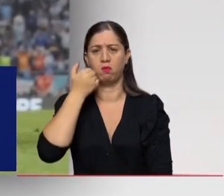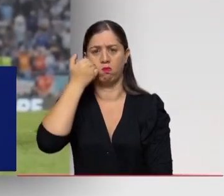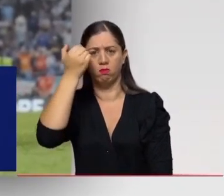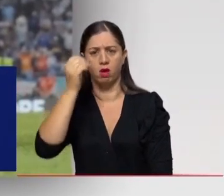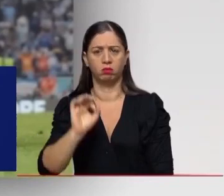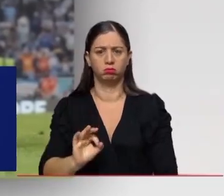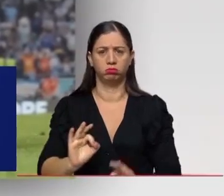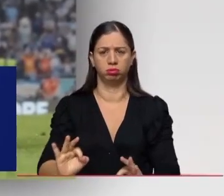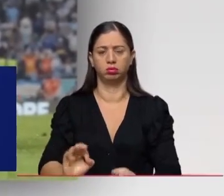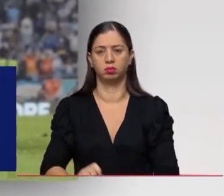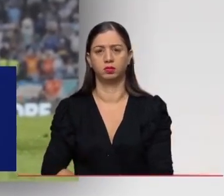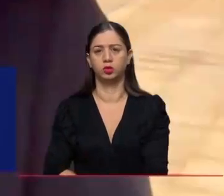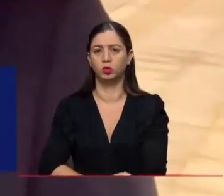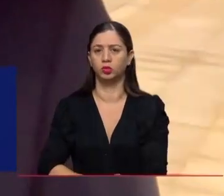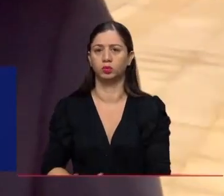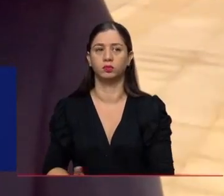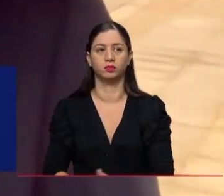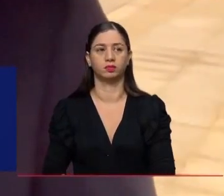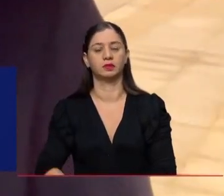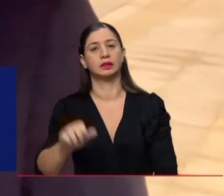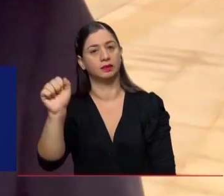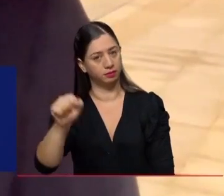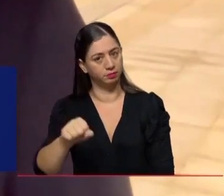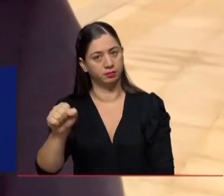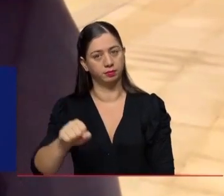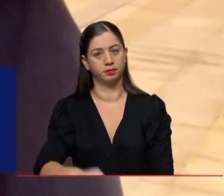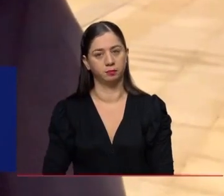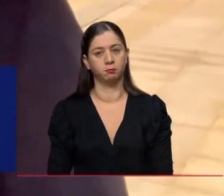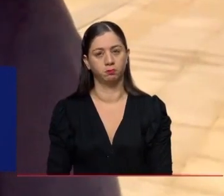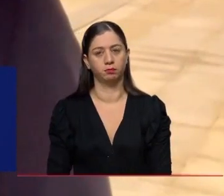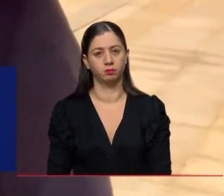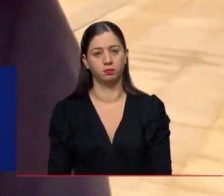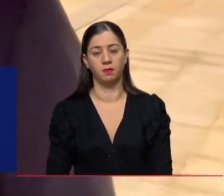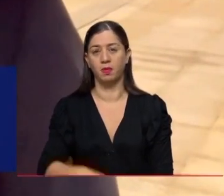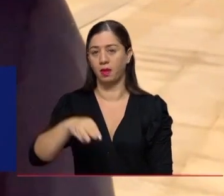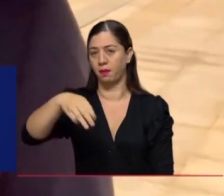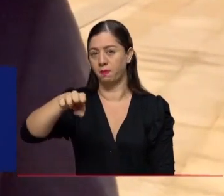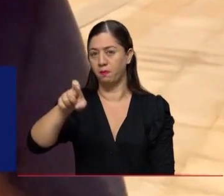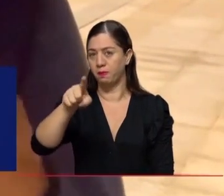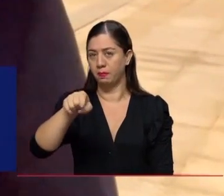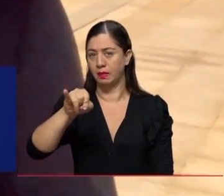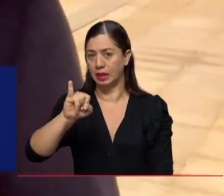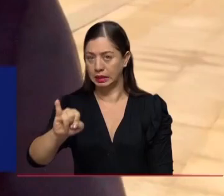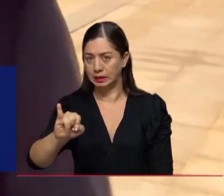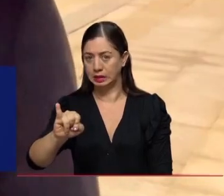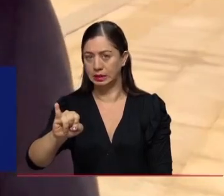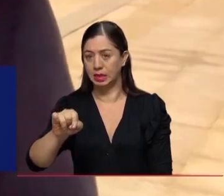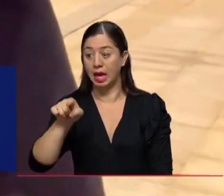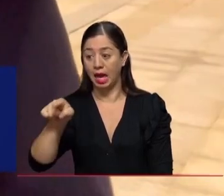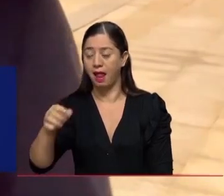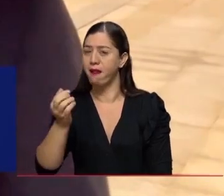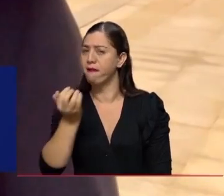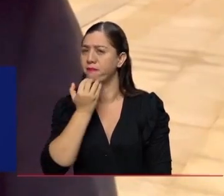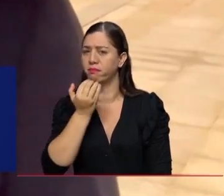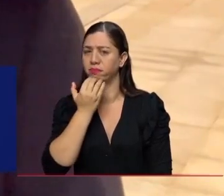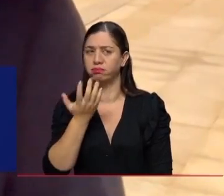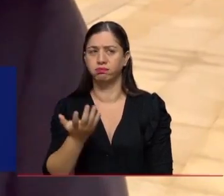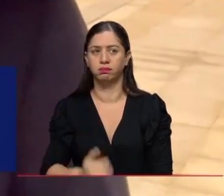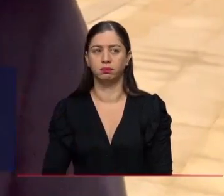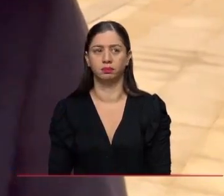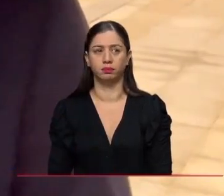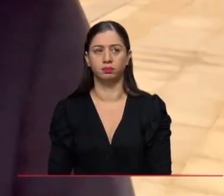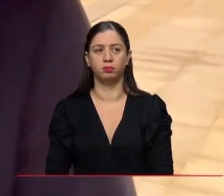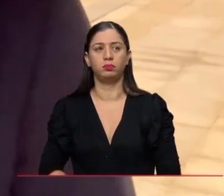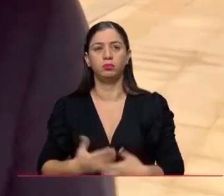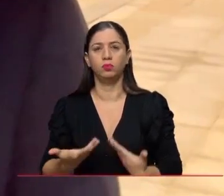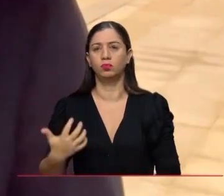brillante. Sí, yo creo que Messi, no solo Messi, Messi es el ejemplo, yo creo, de lo que ha